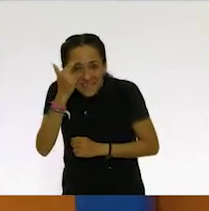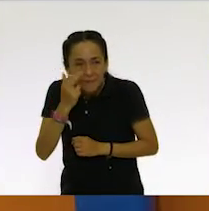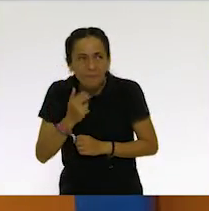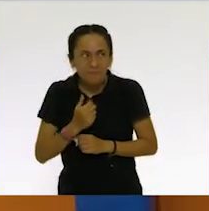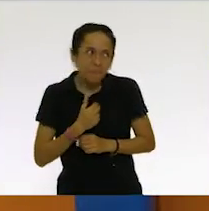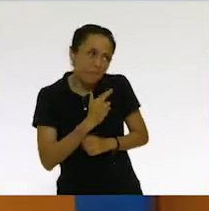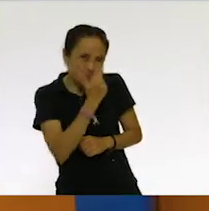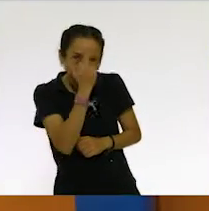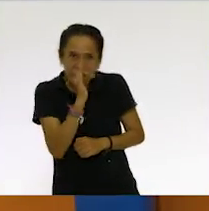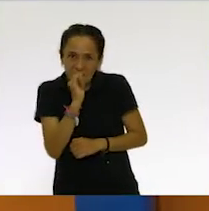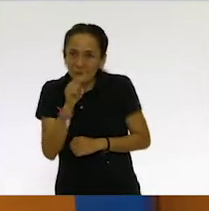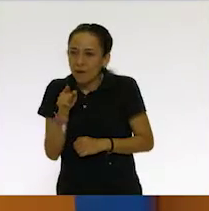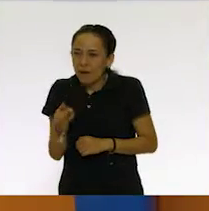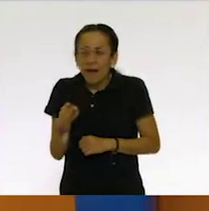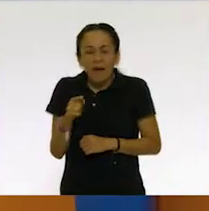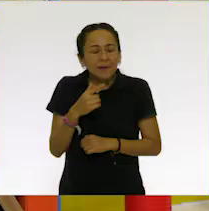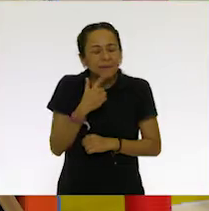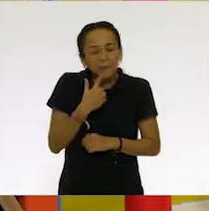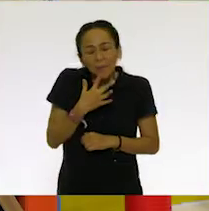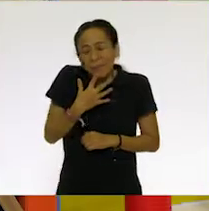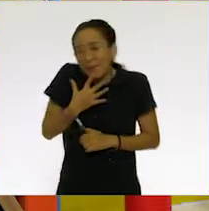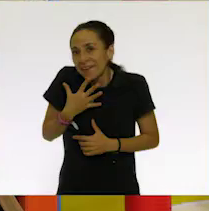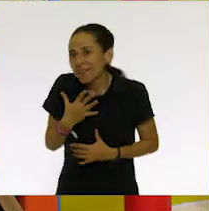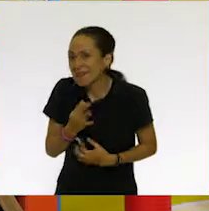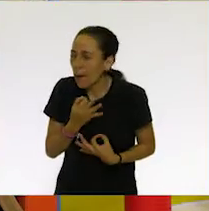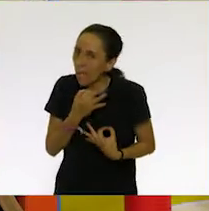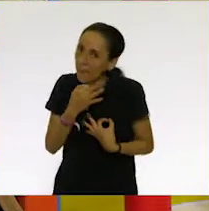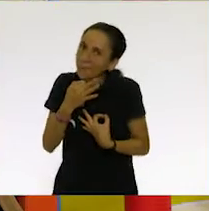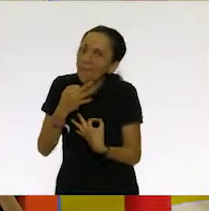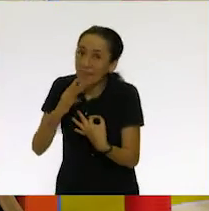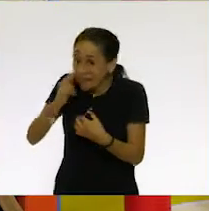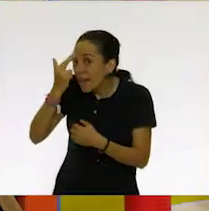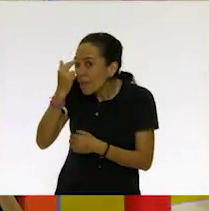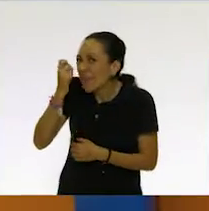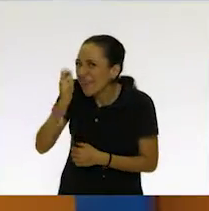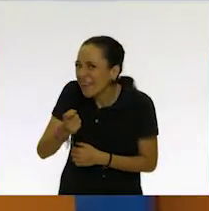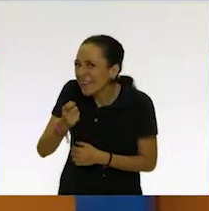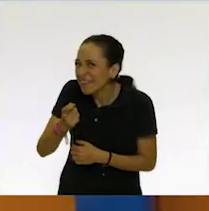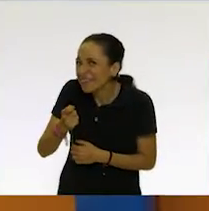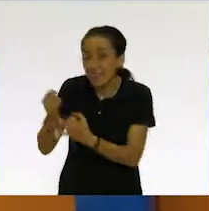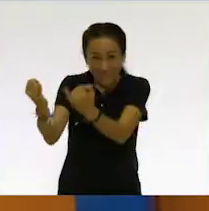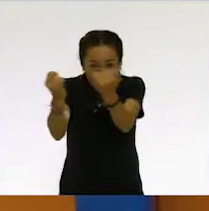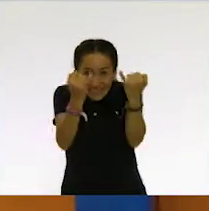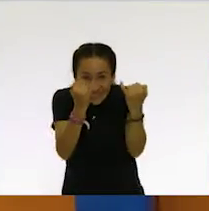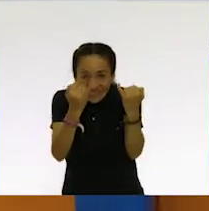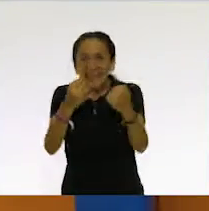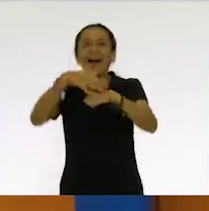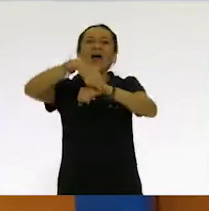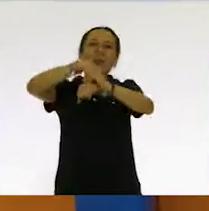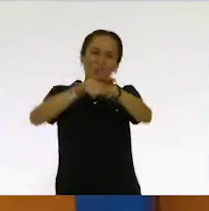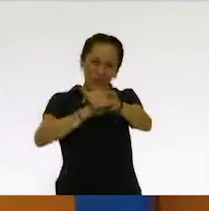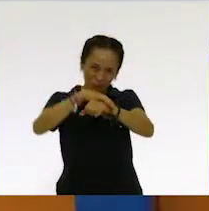acuerdan? ¡Sí! ¡Sí! Una dona cubierta con chocolate y con unas...